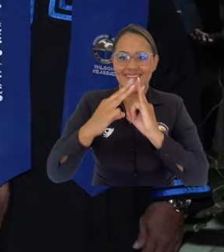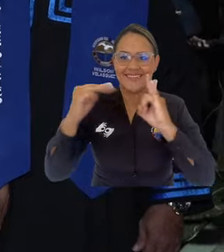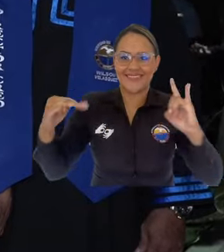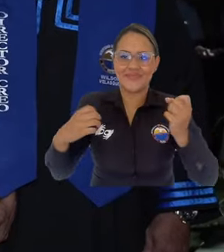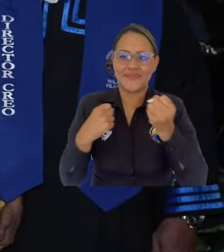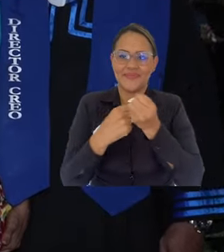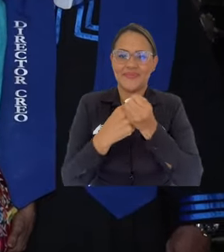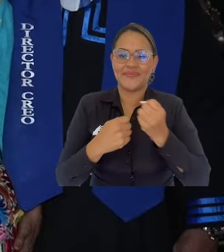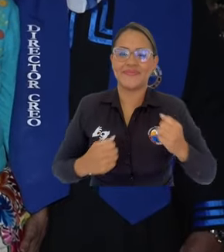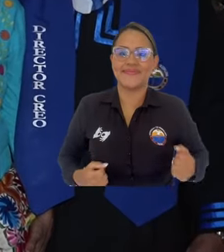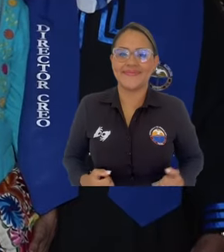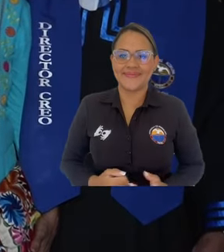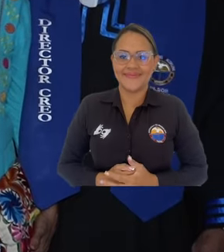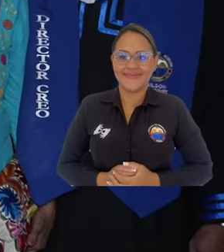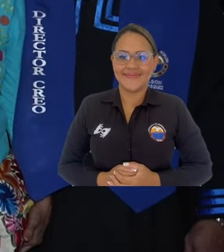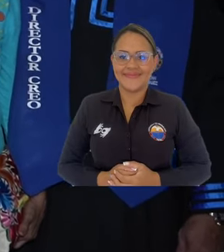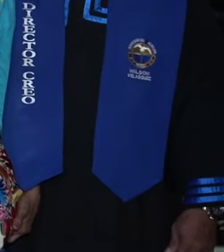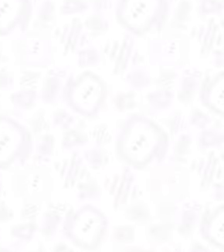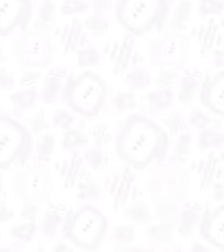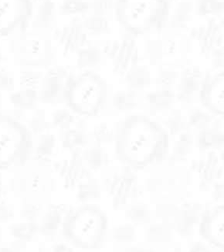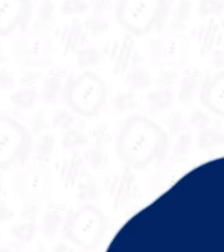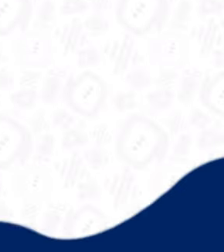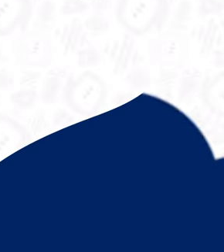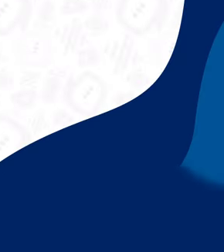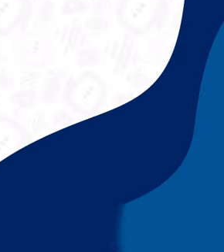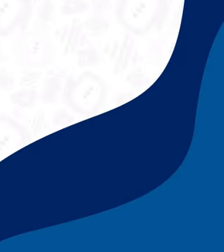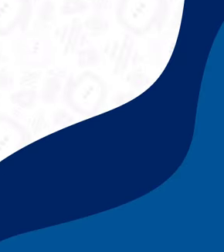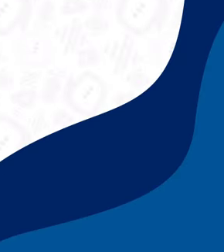deporte gracias a la Universidad del Magdalena.